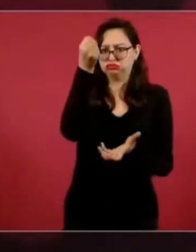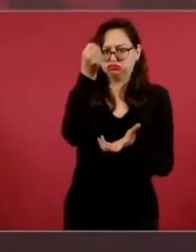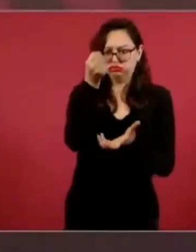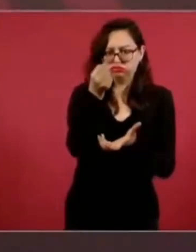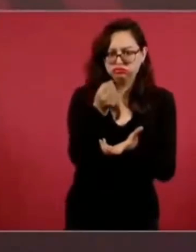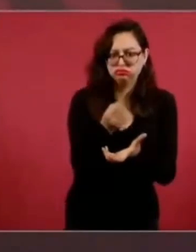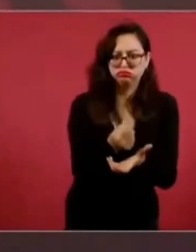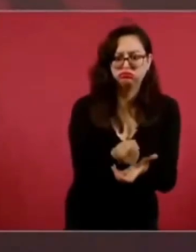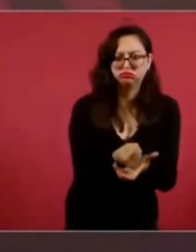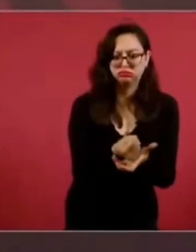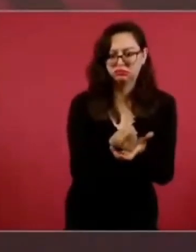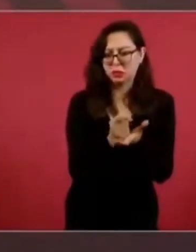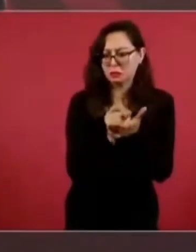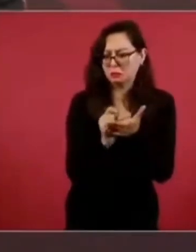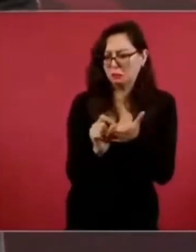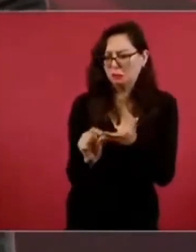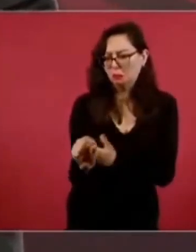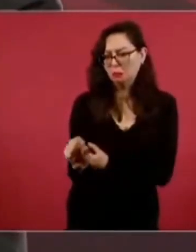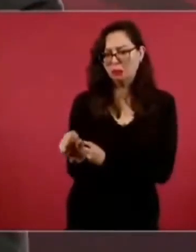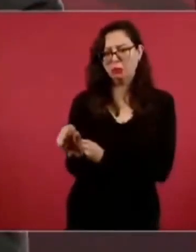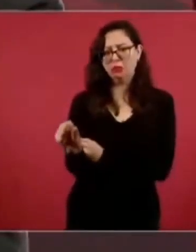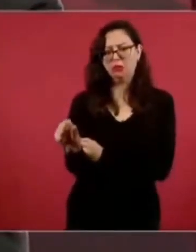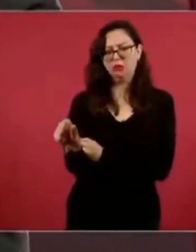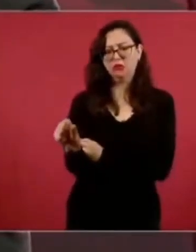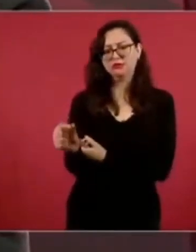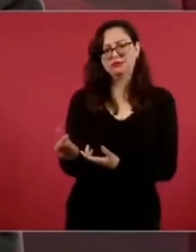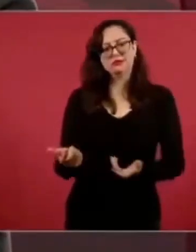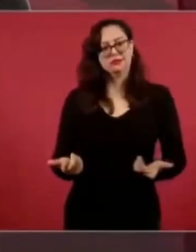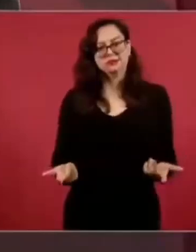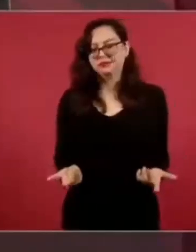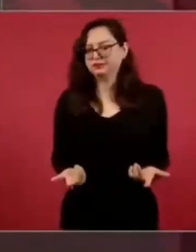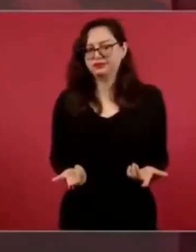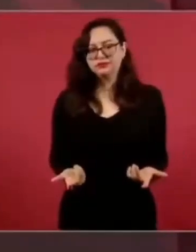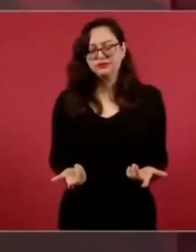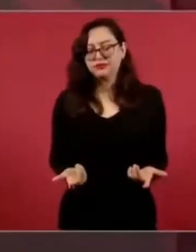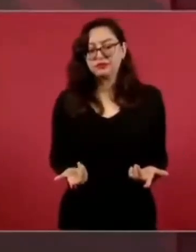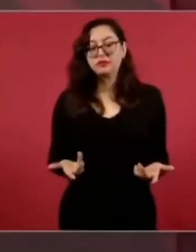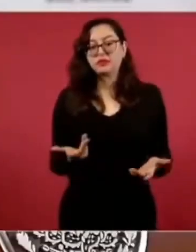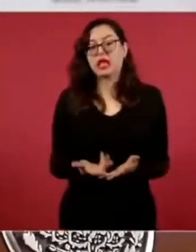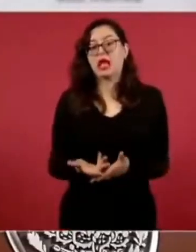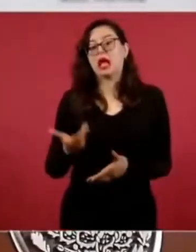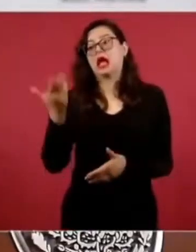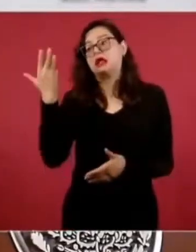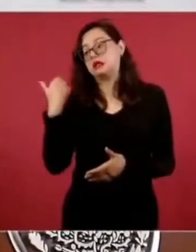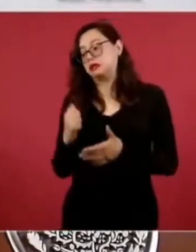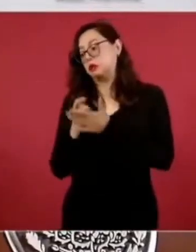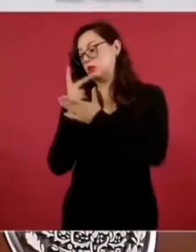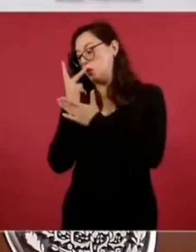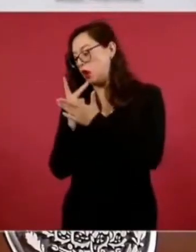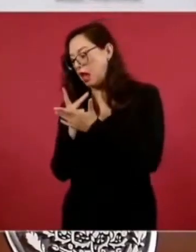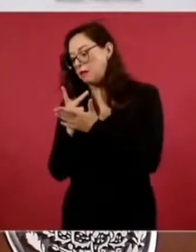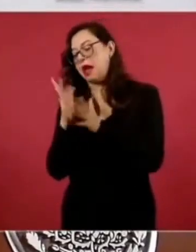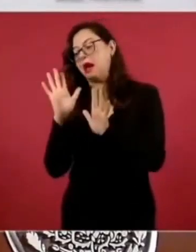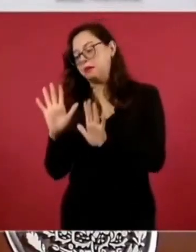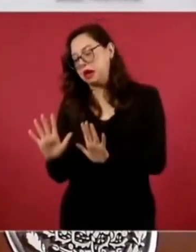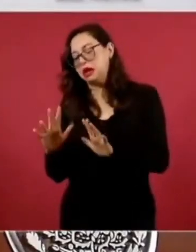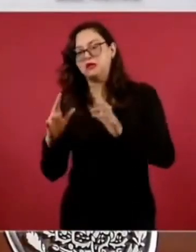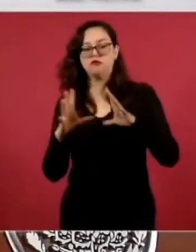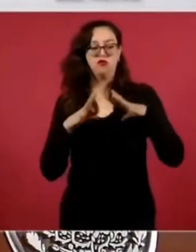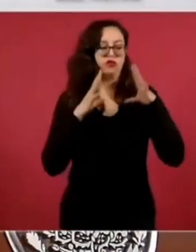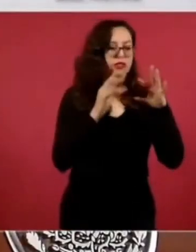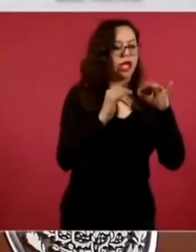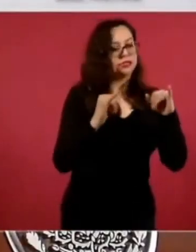porque si había un programa para ayudar a los adultos mayores, se tenía que crear un instituto de adulto